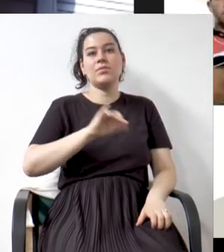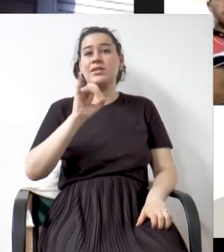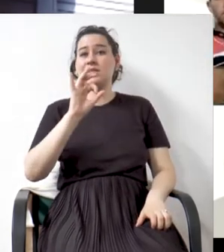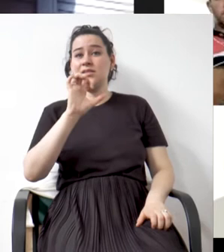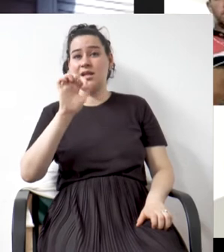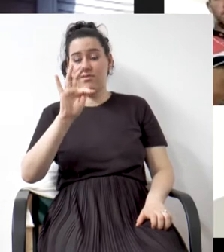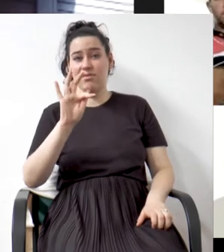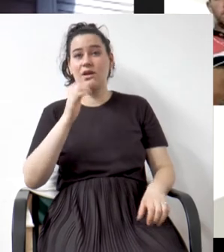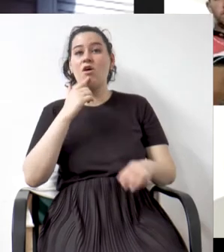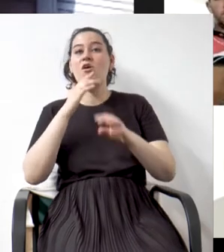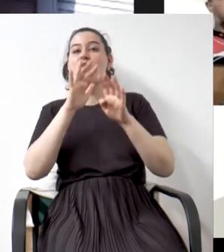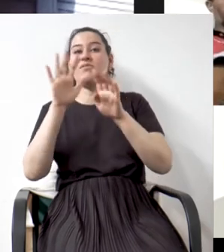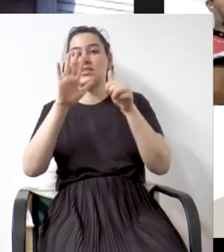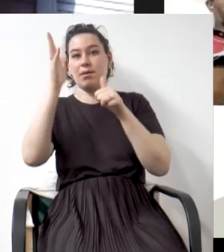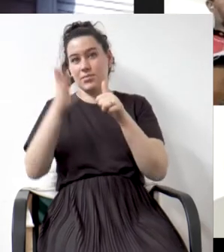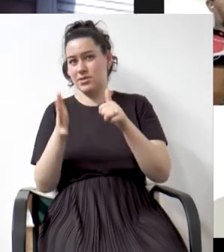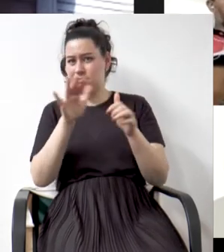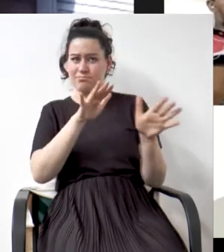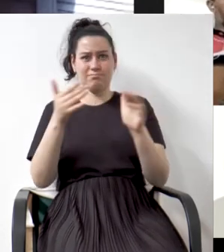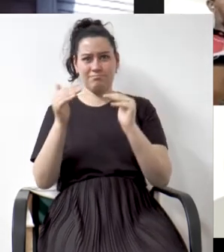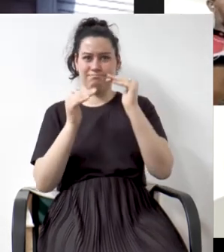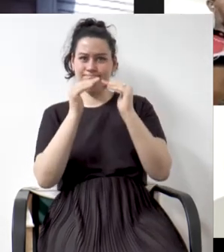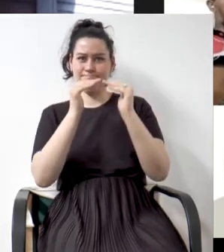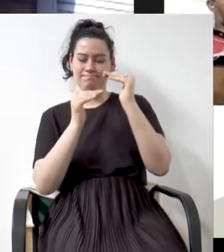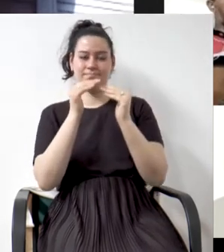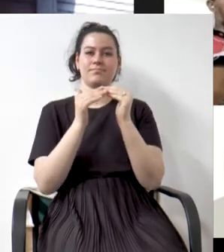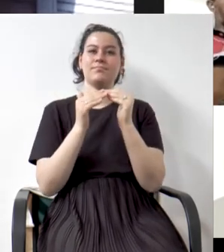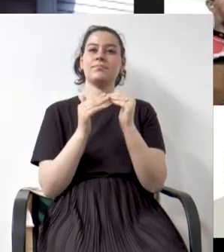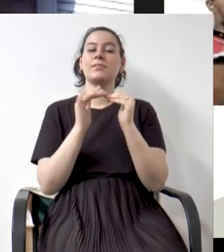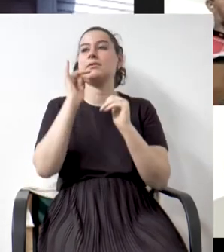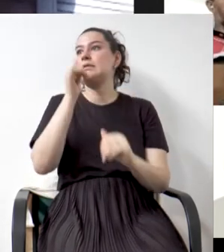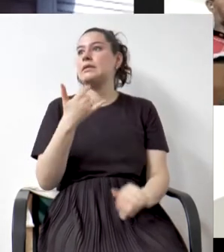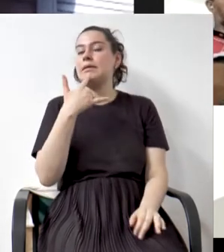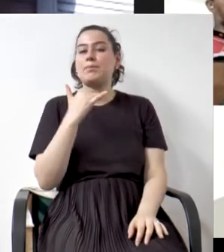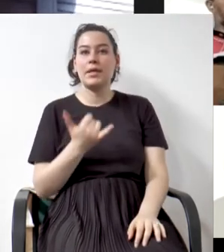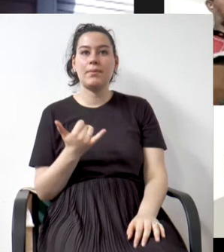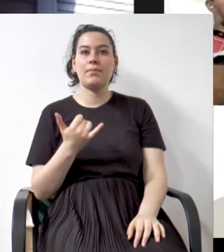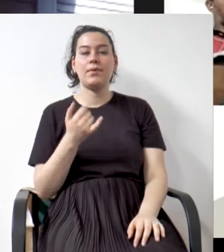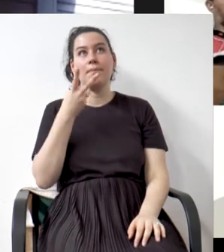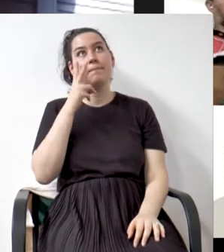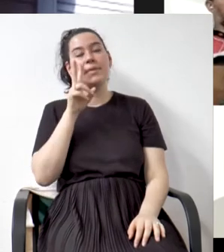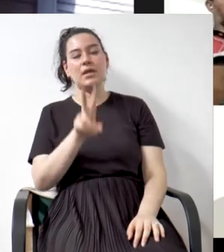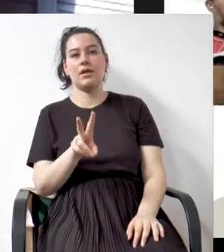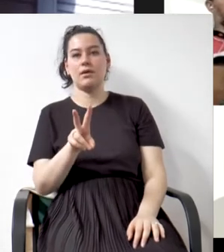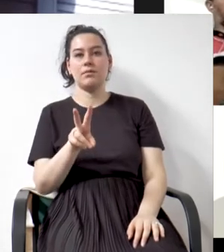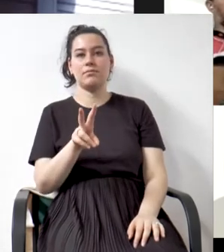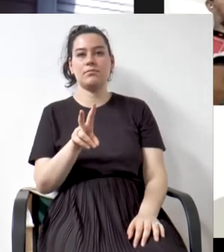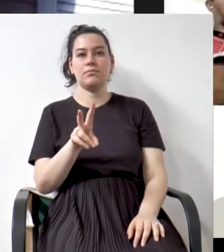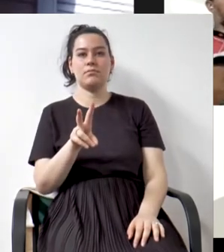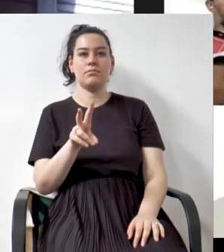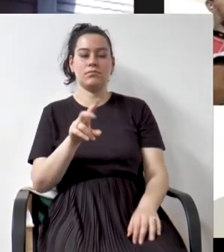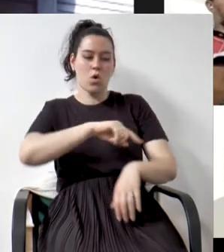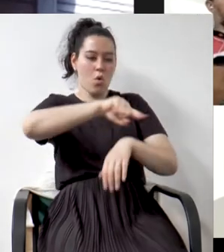es 96% también, o sea, es promedio. Y si, por ejemplo, uno mira la cantidad